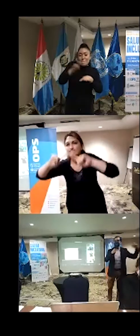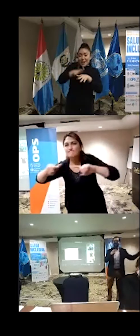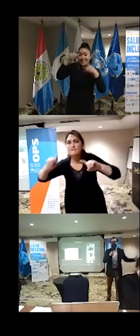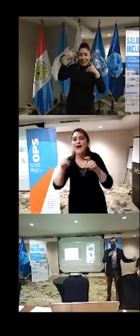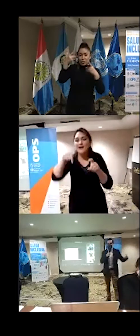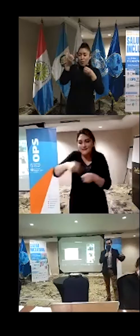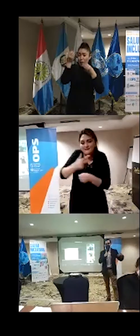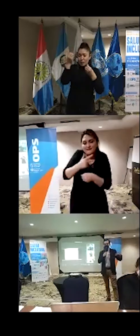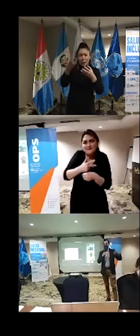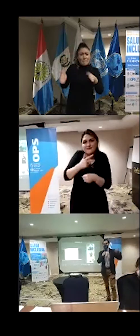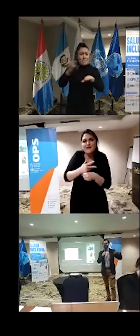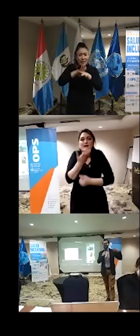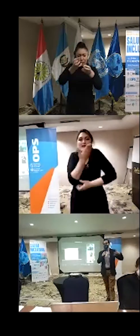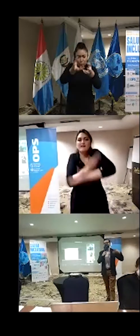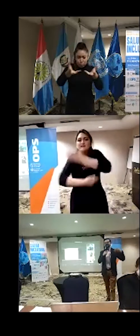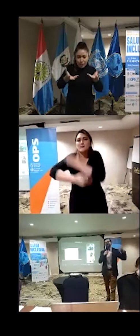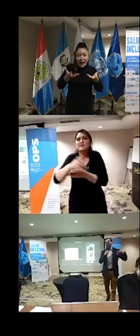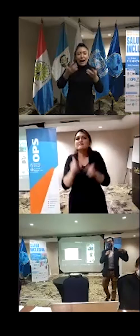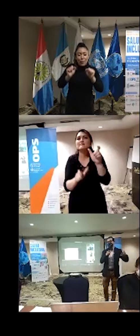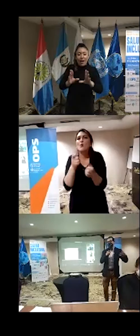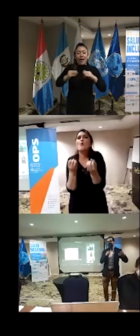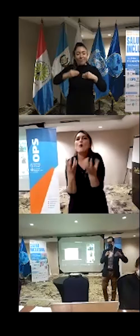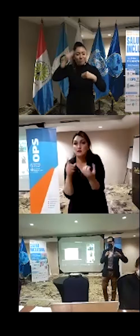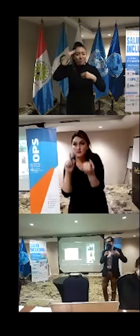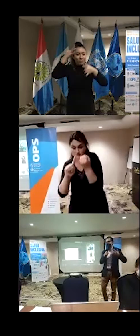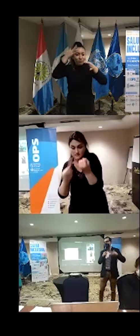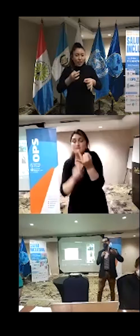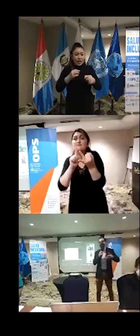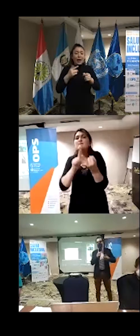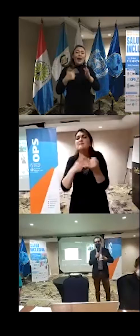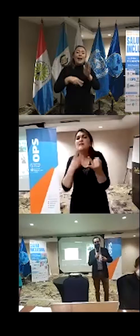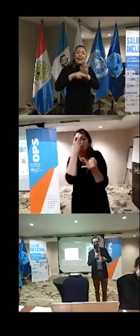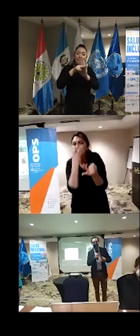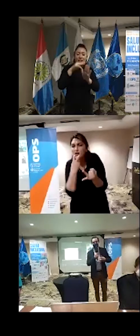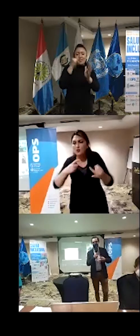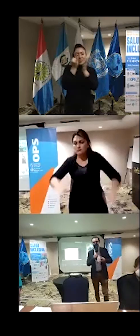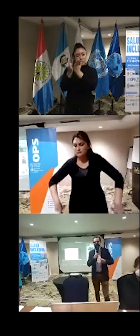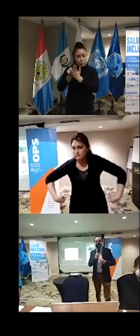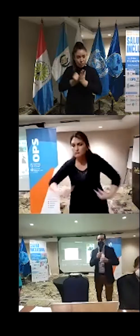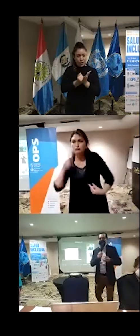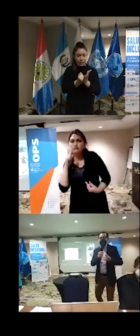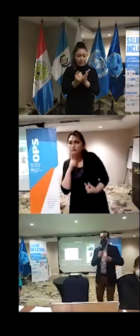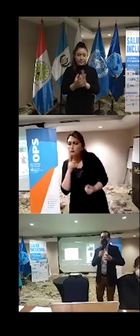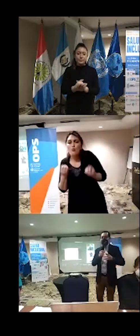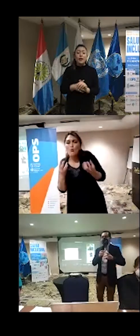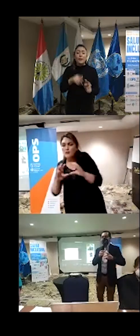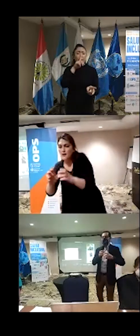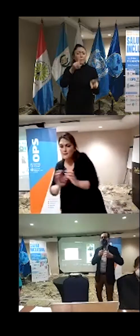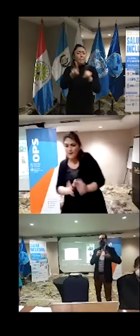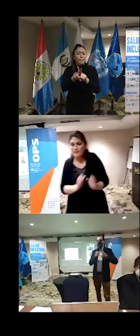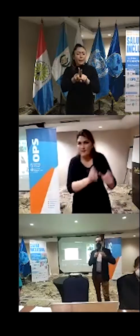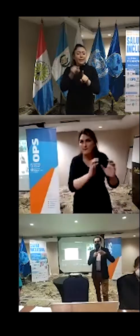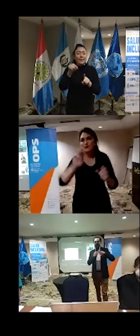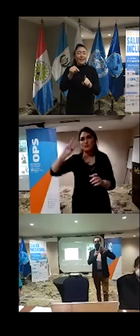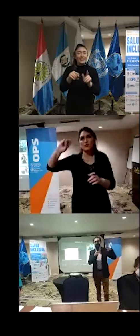más desagregada, que nos va a permitir tomar mejores decisiones a nivel interinstitucional. También el